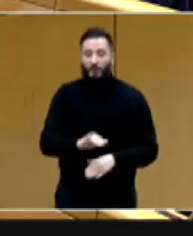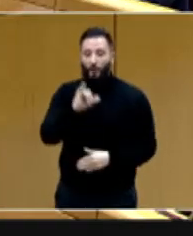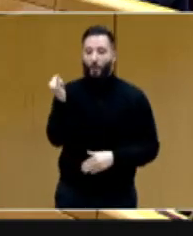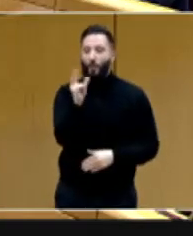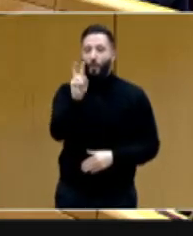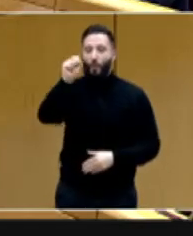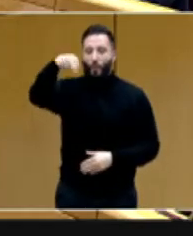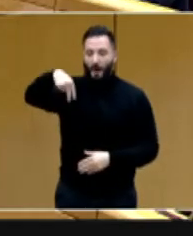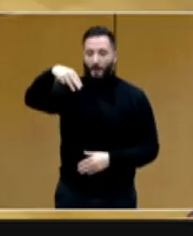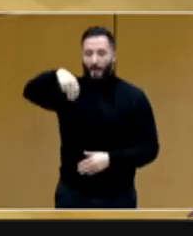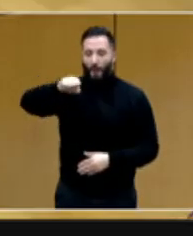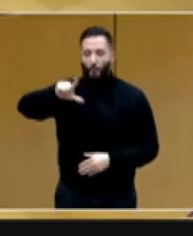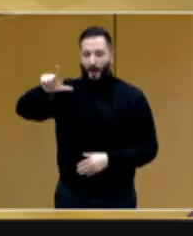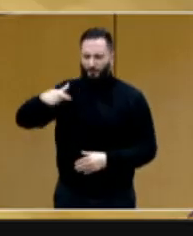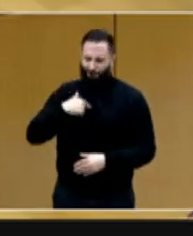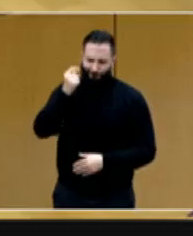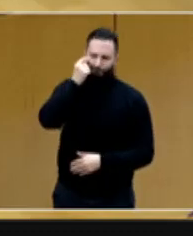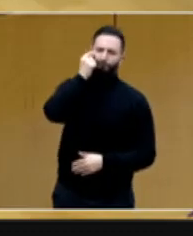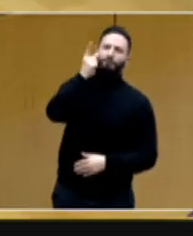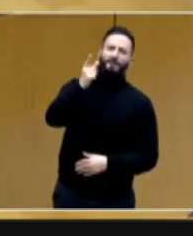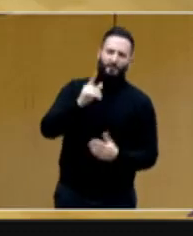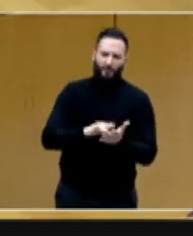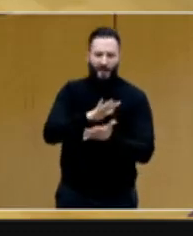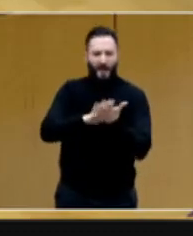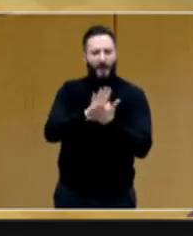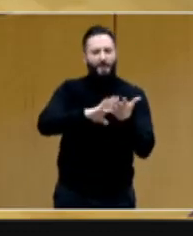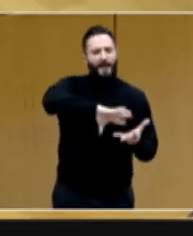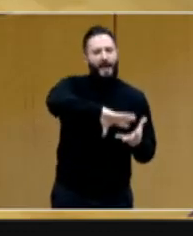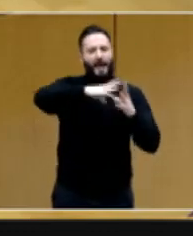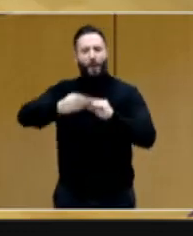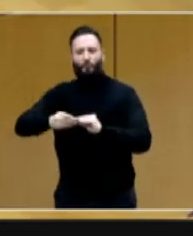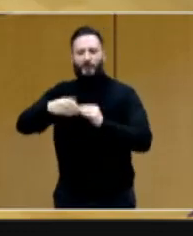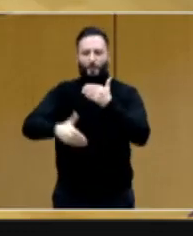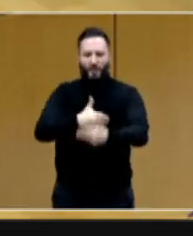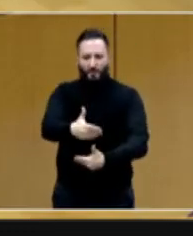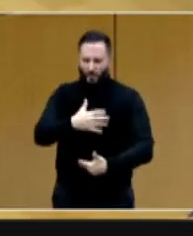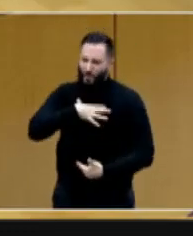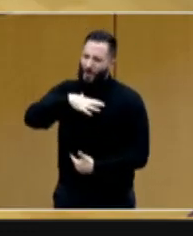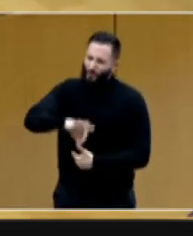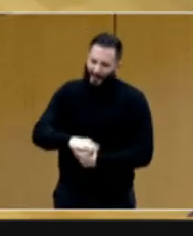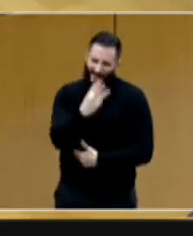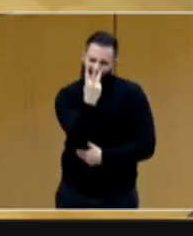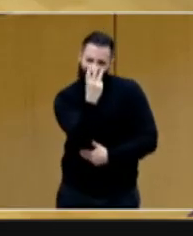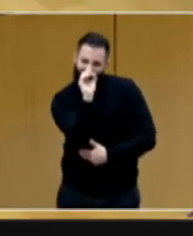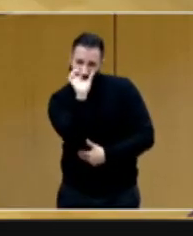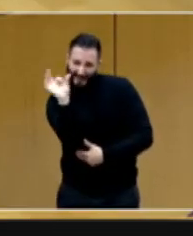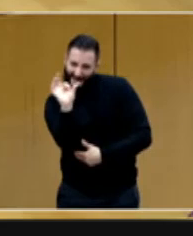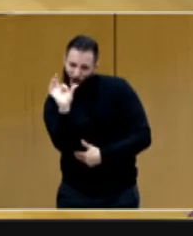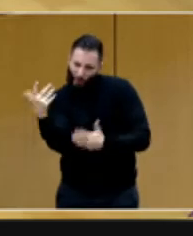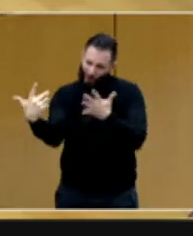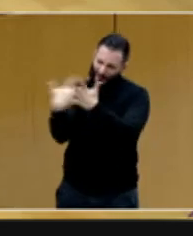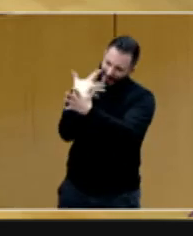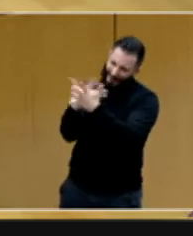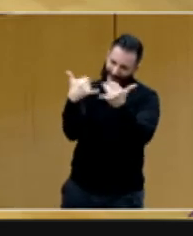me ha llamado la atención que hablabas de ajustes del procedimiento serías capaz en 30 segundos decirnos las líneas